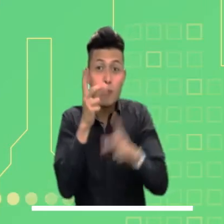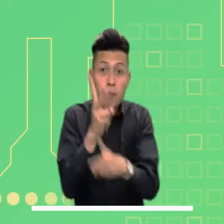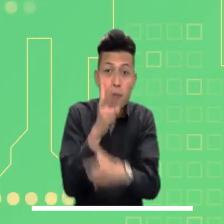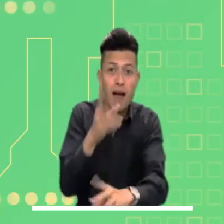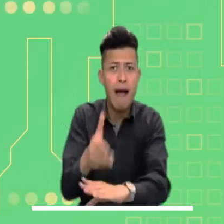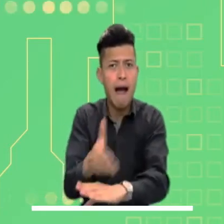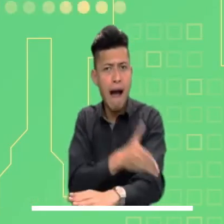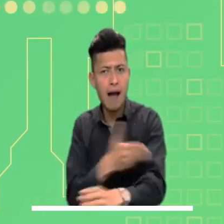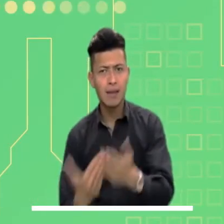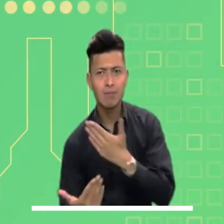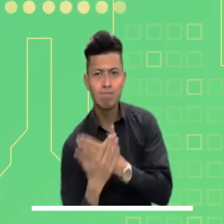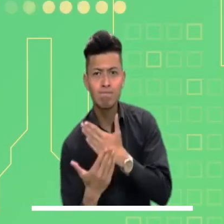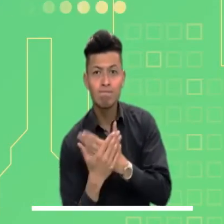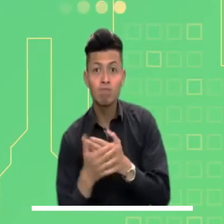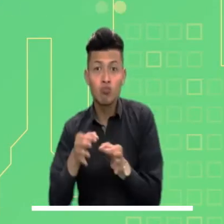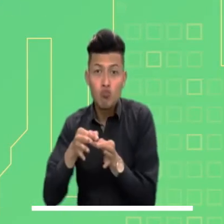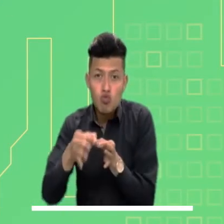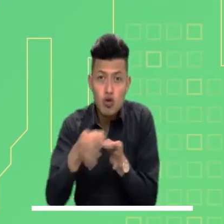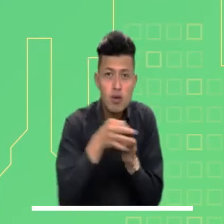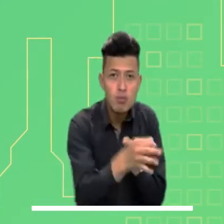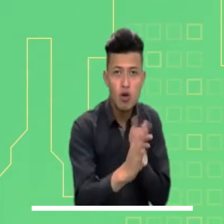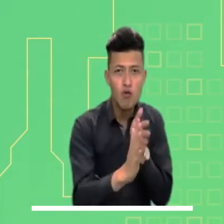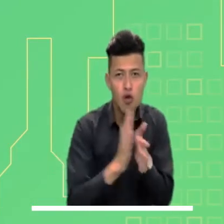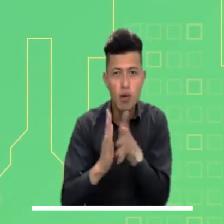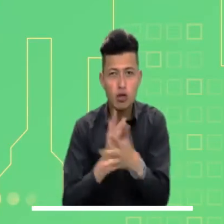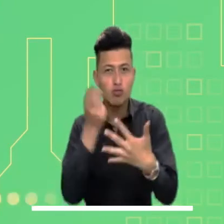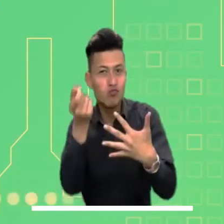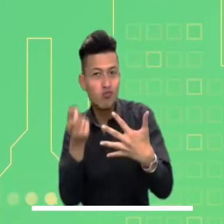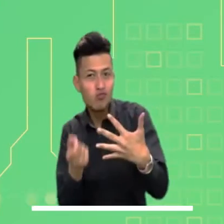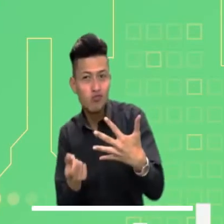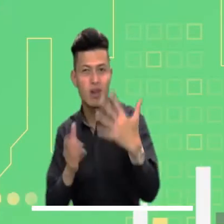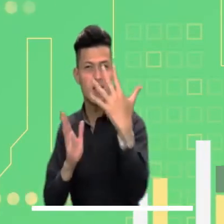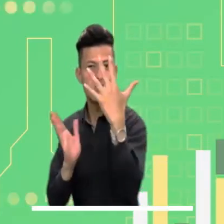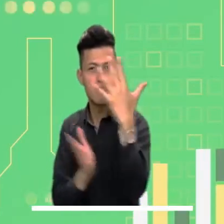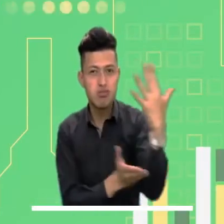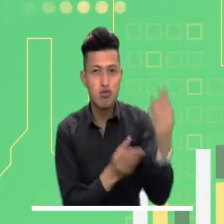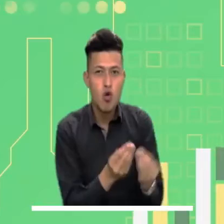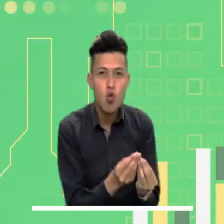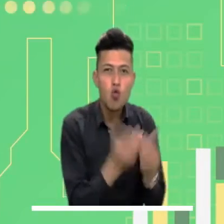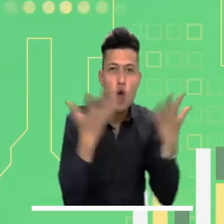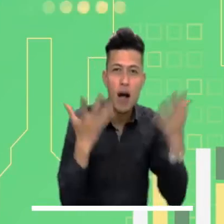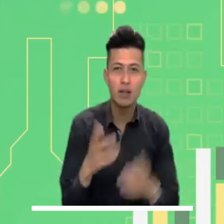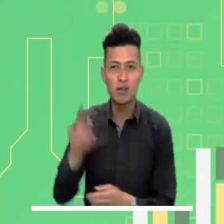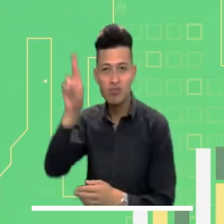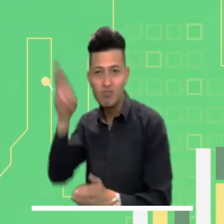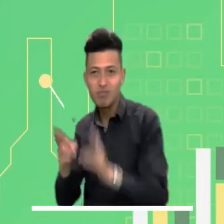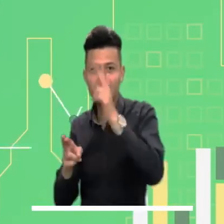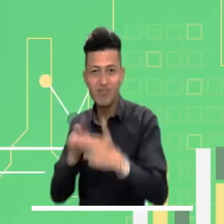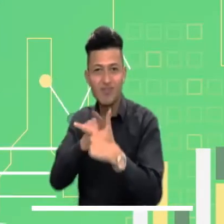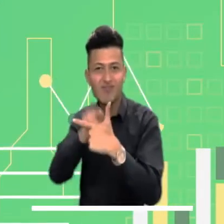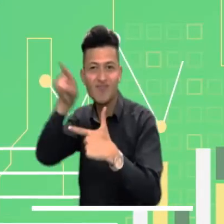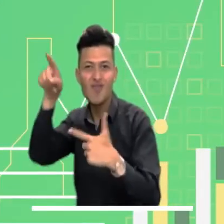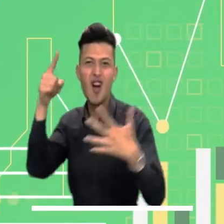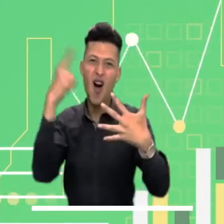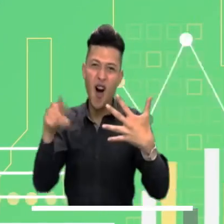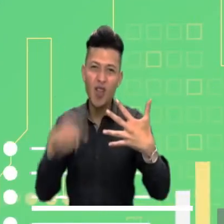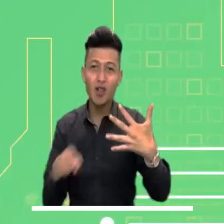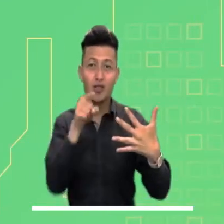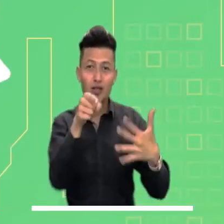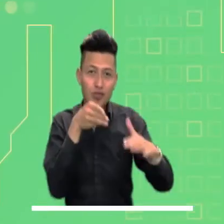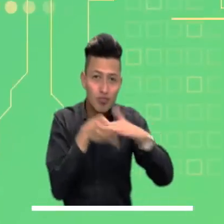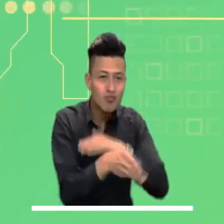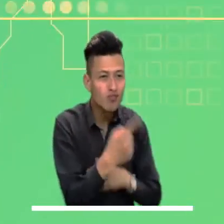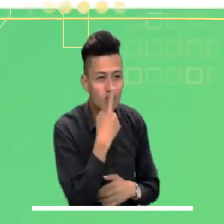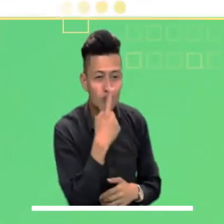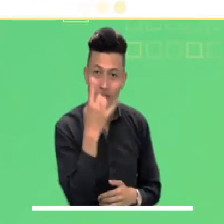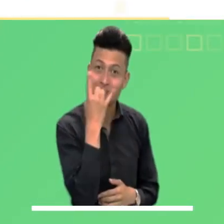tiempo, las imágenes satelitales y conozca las principales alertas tempranas. Información detallada a nivel municipal, cifras